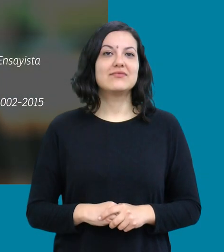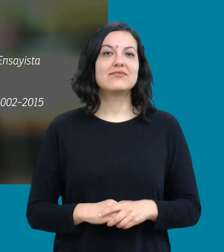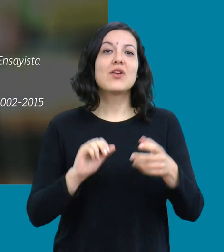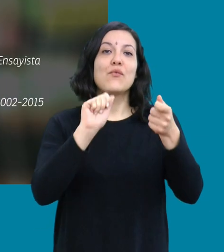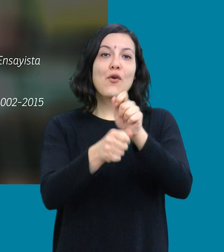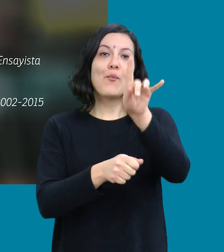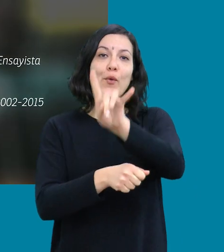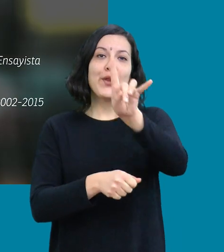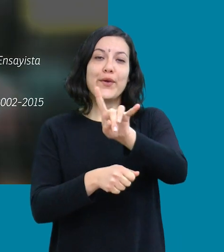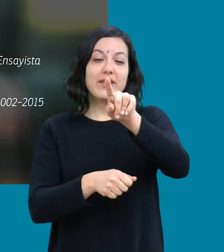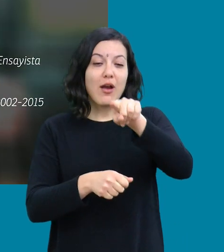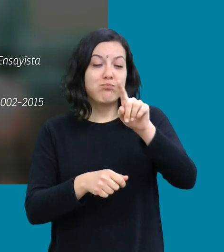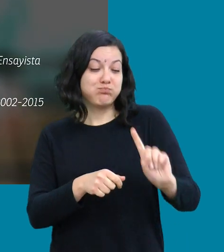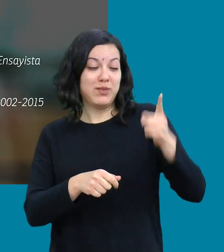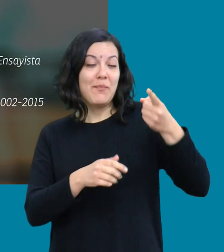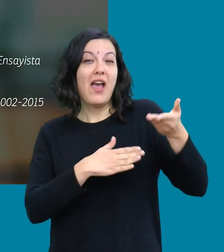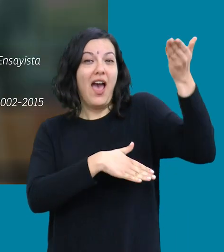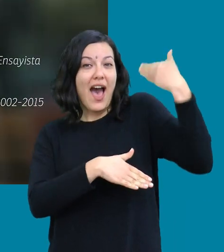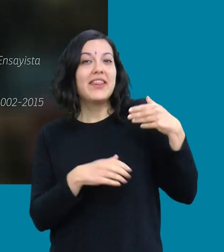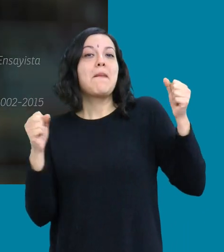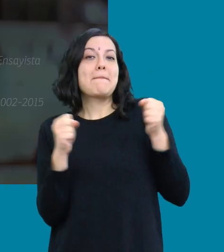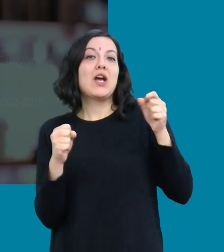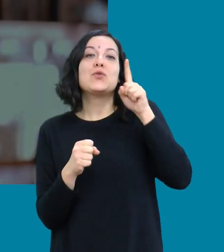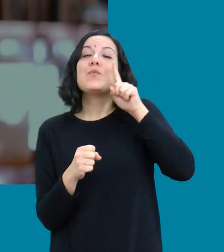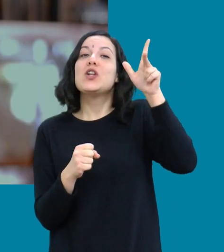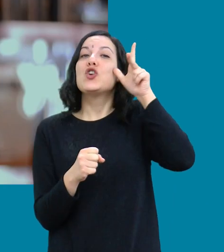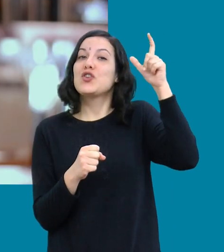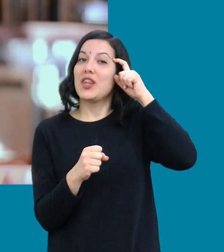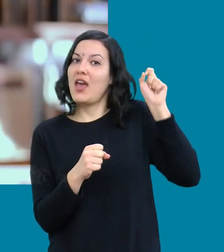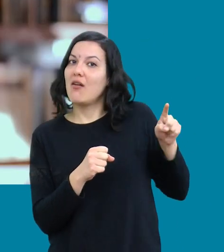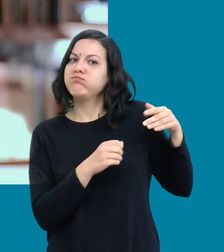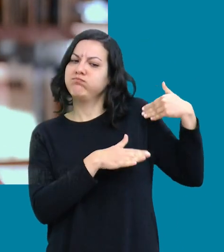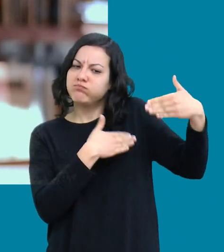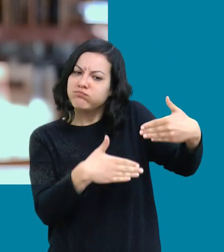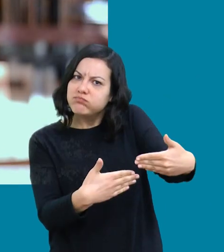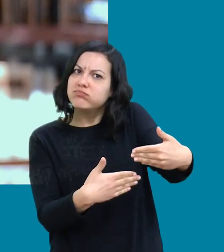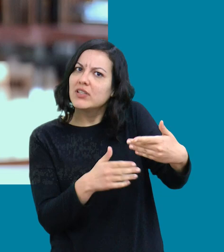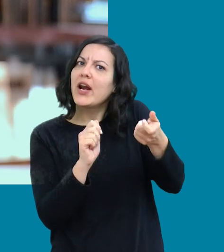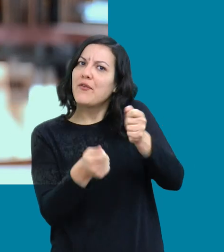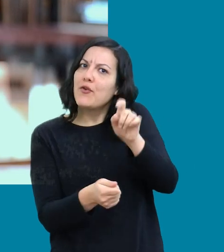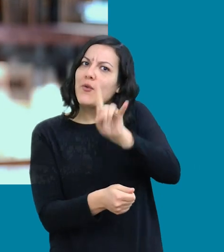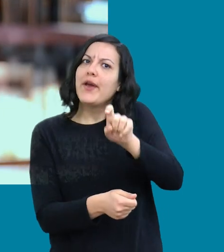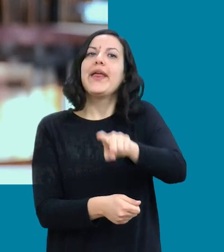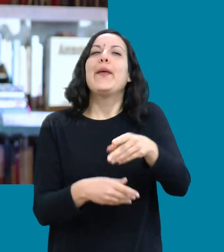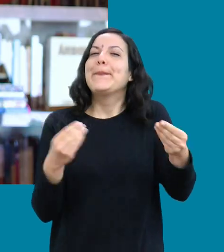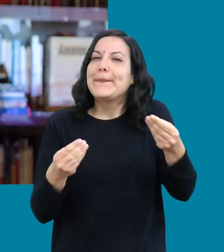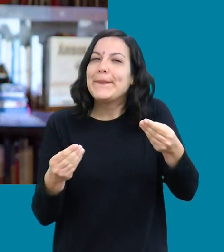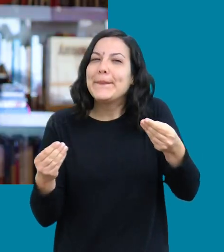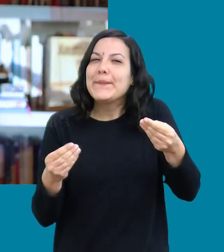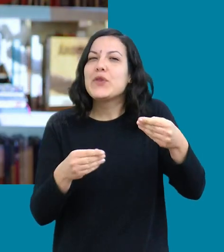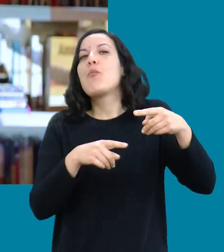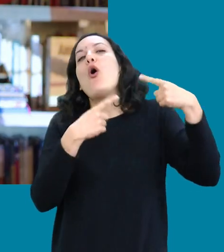punto de partida de la reforma es mayo de 1810. La reforma dice que viene a consumar un conjunto de